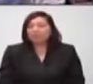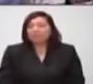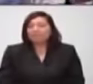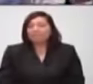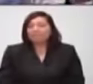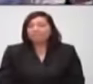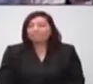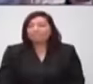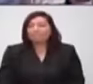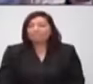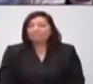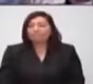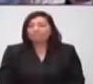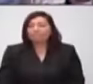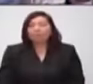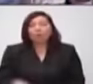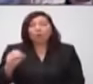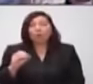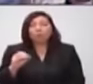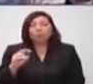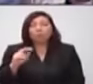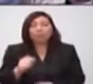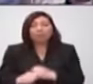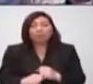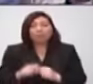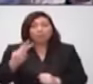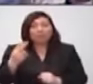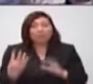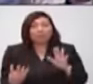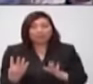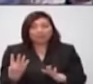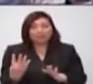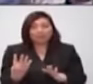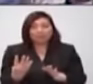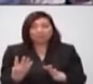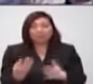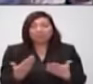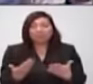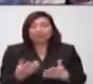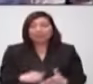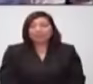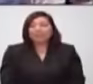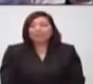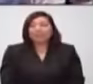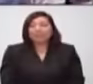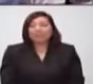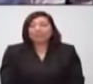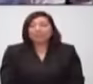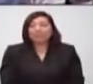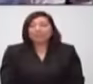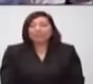favor. En octubre del 2014 sucede un hecho importante para la ciudad.